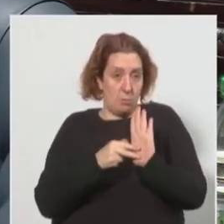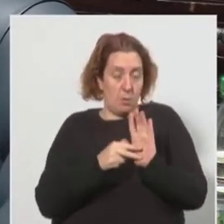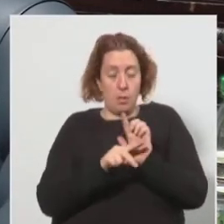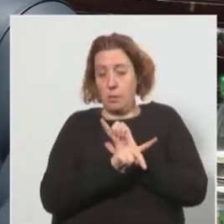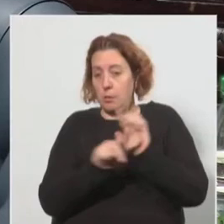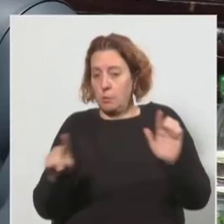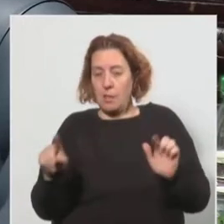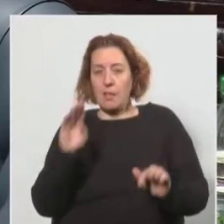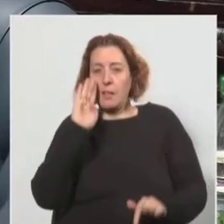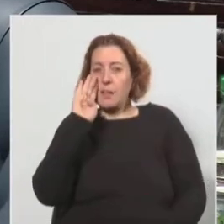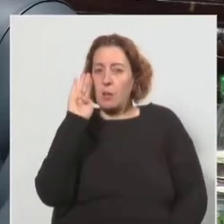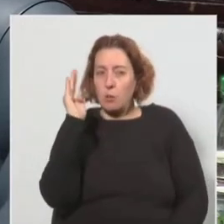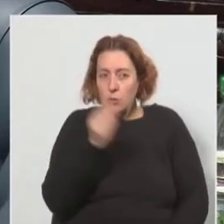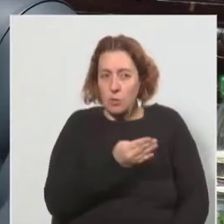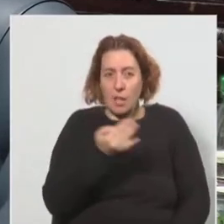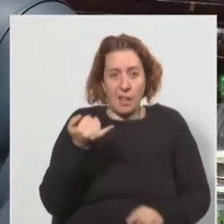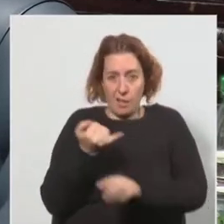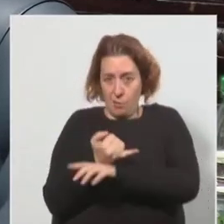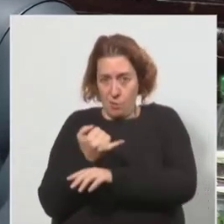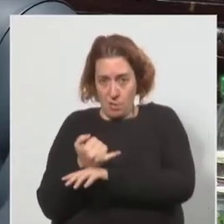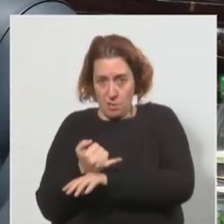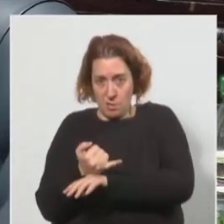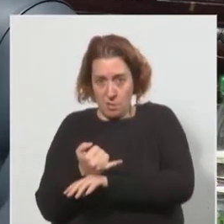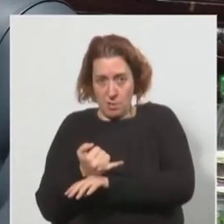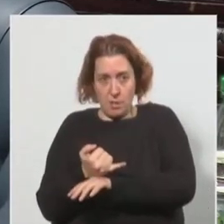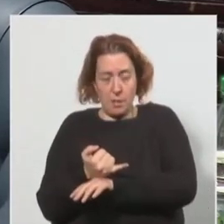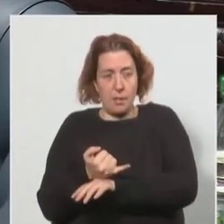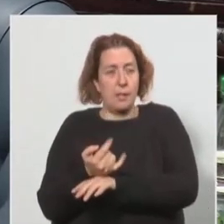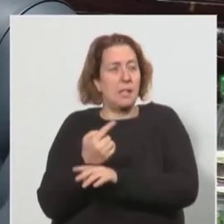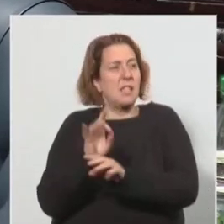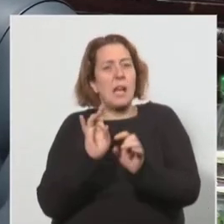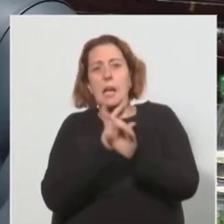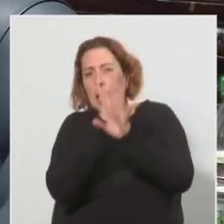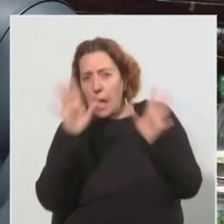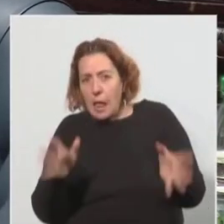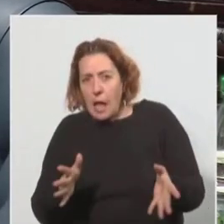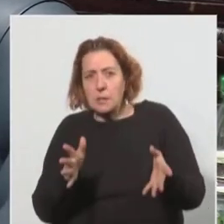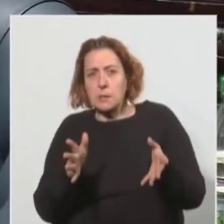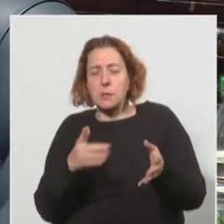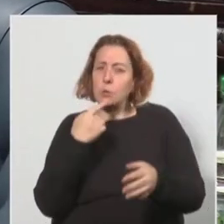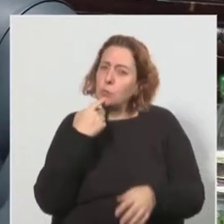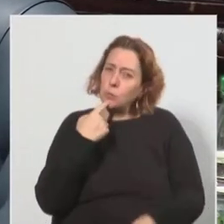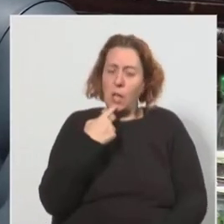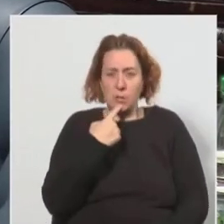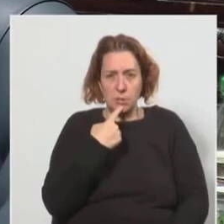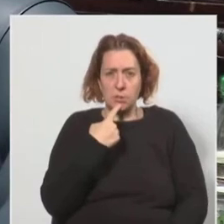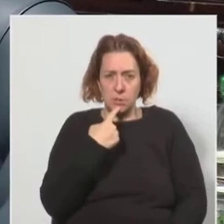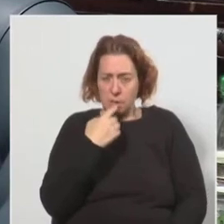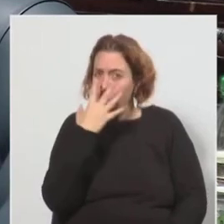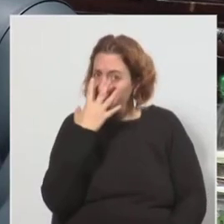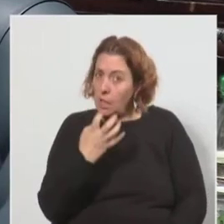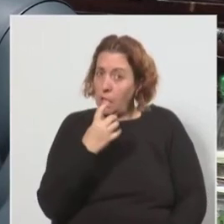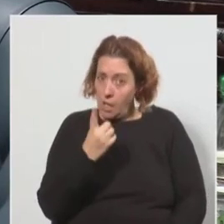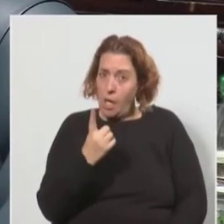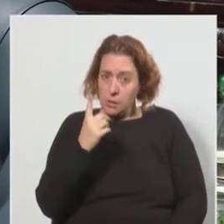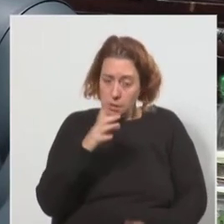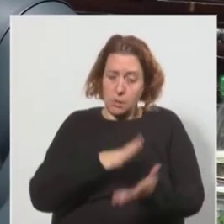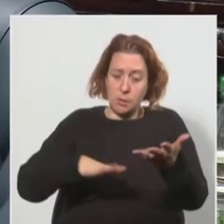lugar de reconocer errores y aclarar las serias dudas que el caso